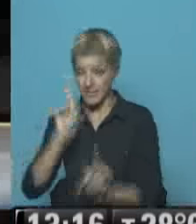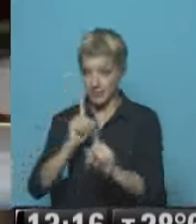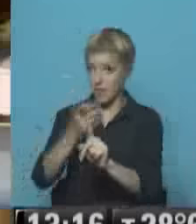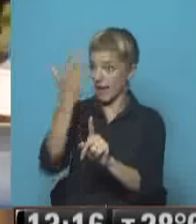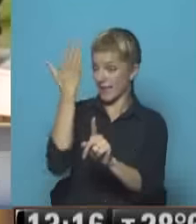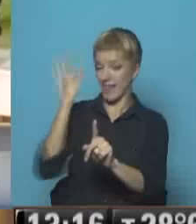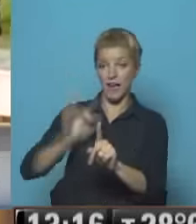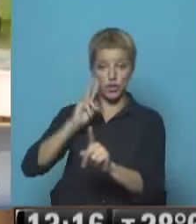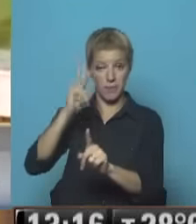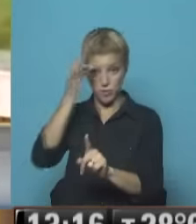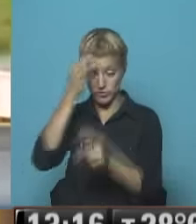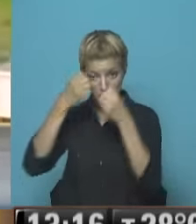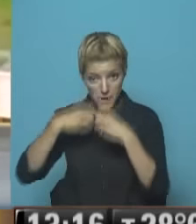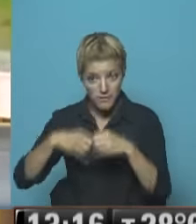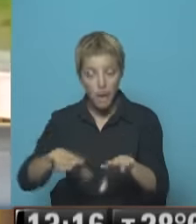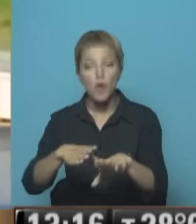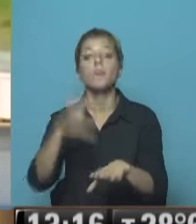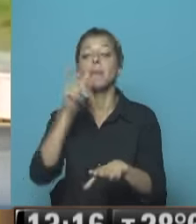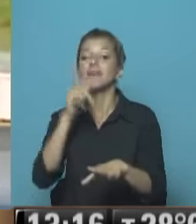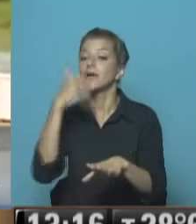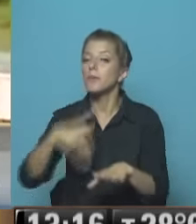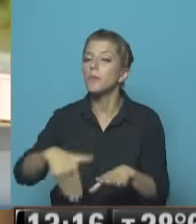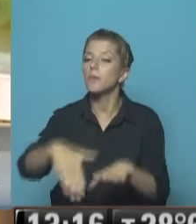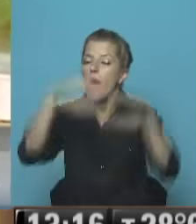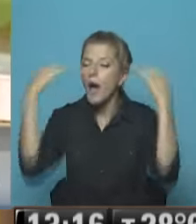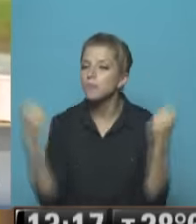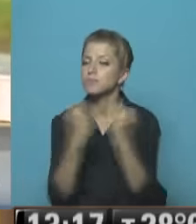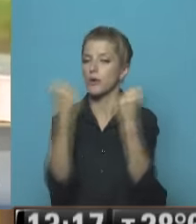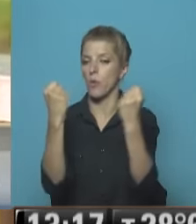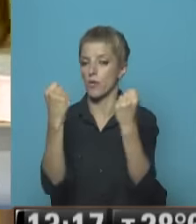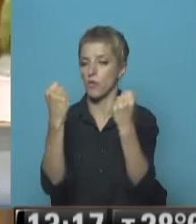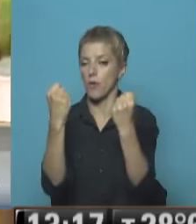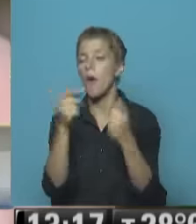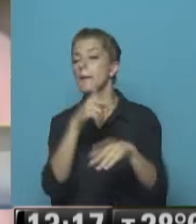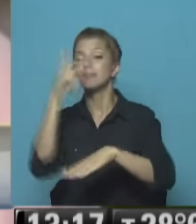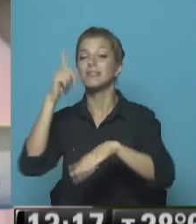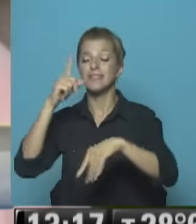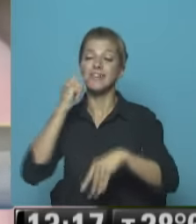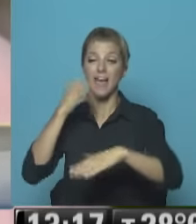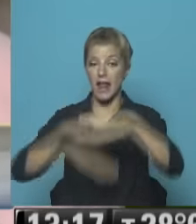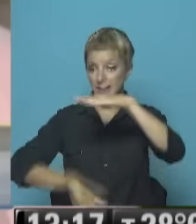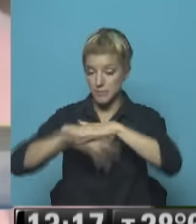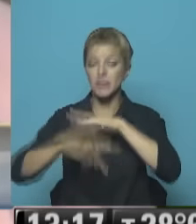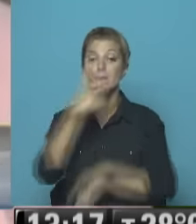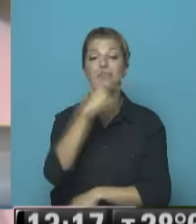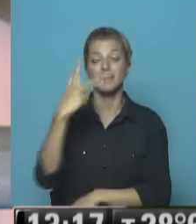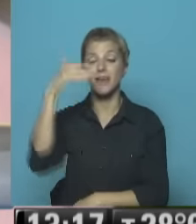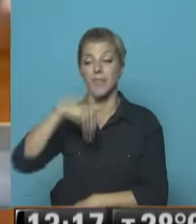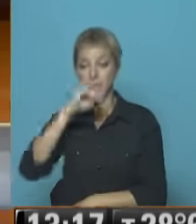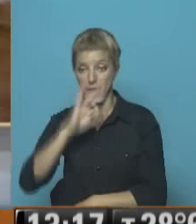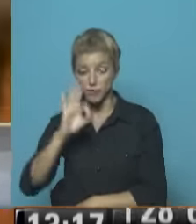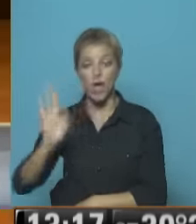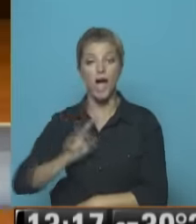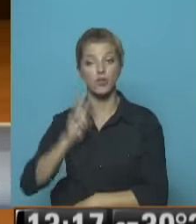hace presumir que el acuerdo definitivo arribe a buen puerto a más tardar el 23 de marzo de